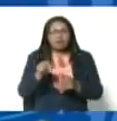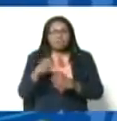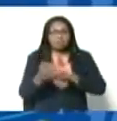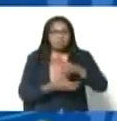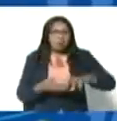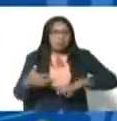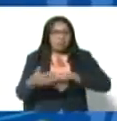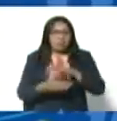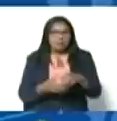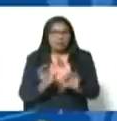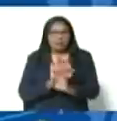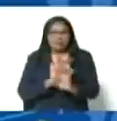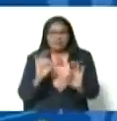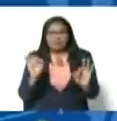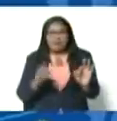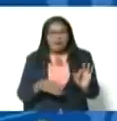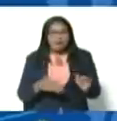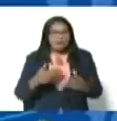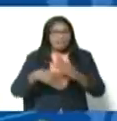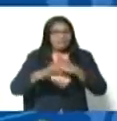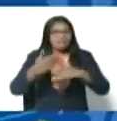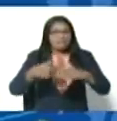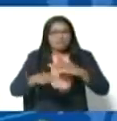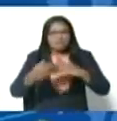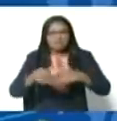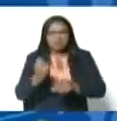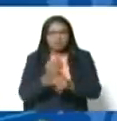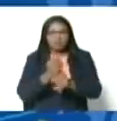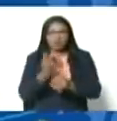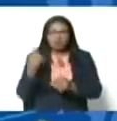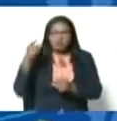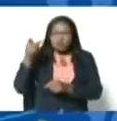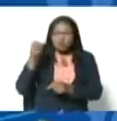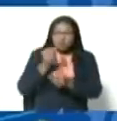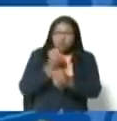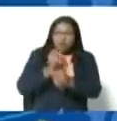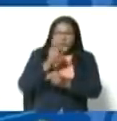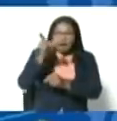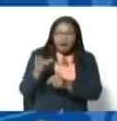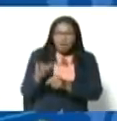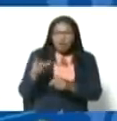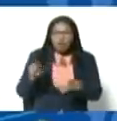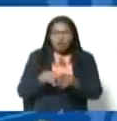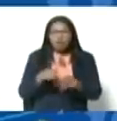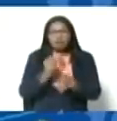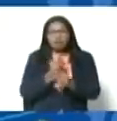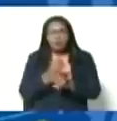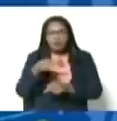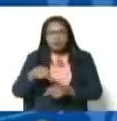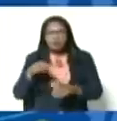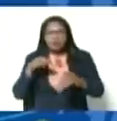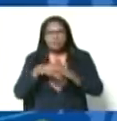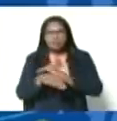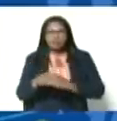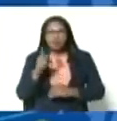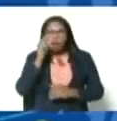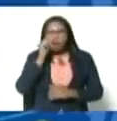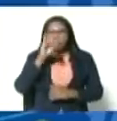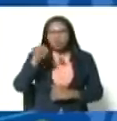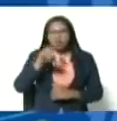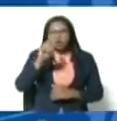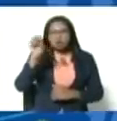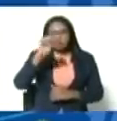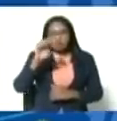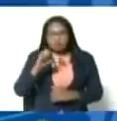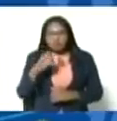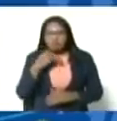hasta ahora, ni una sola vez. Pero fíjese usted, tengo aquí un trabajador, tengo un trabajador de la Fuerza Obrera, al compañero José. Vamos a darle el